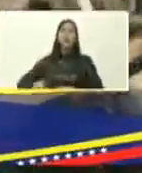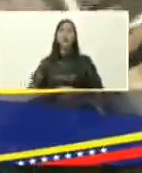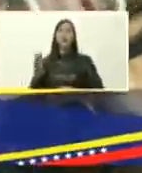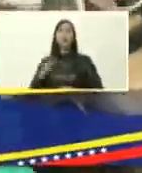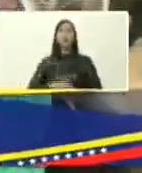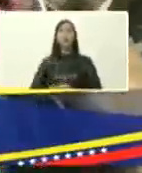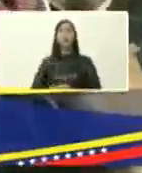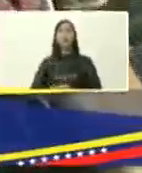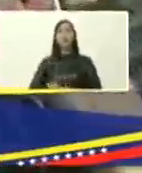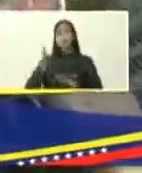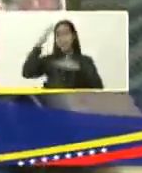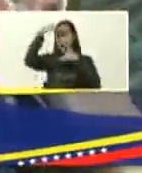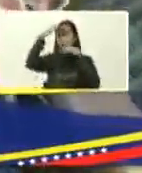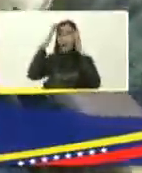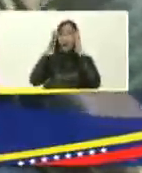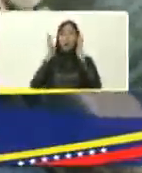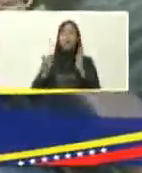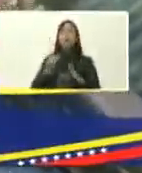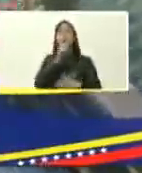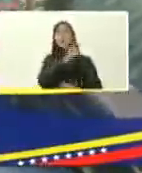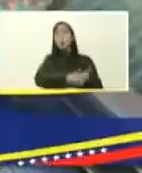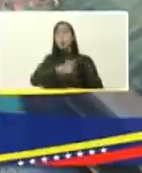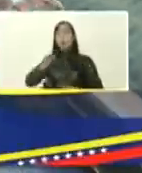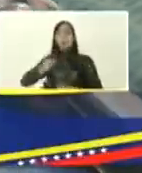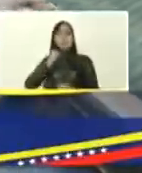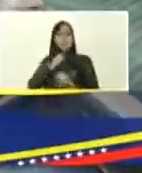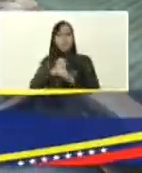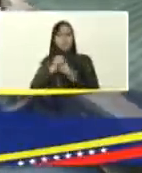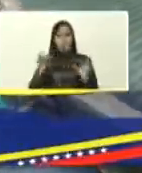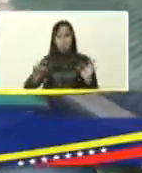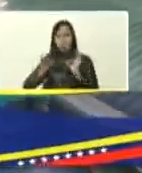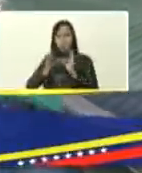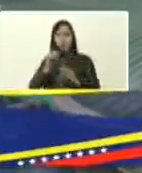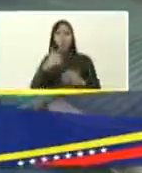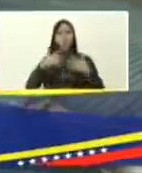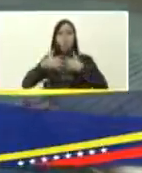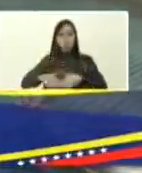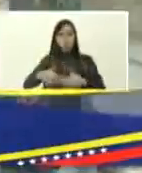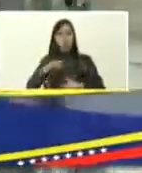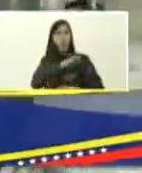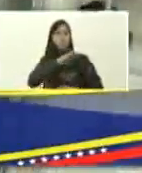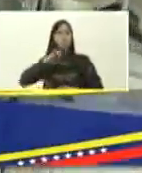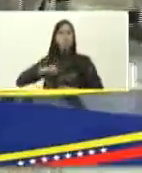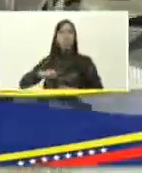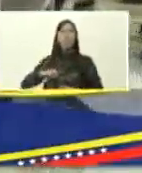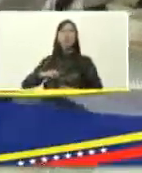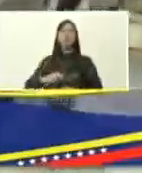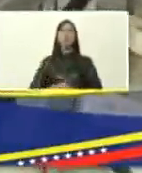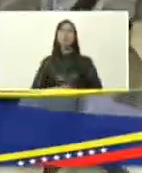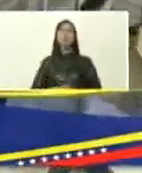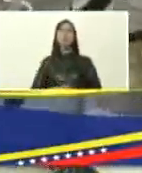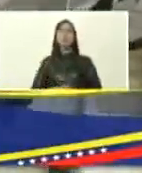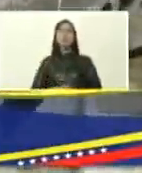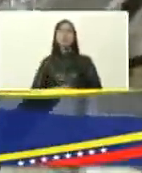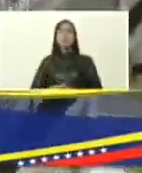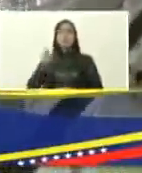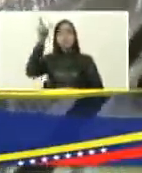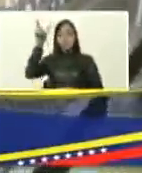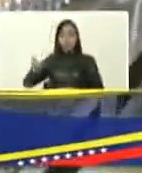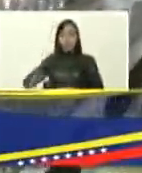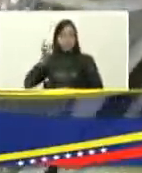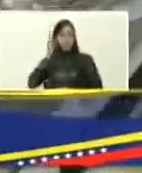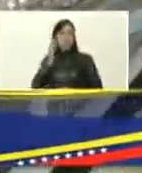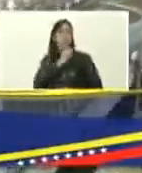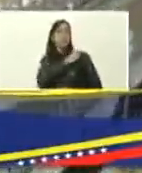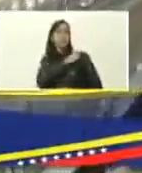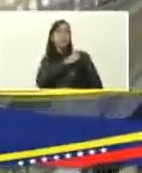producción, atendiendo a los pescadores y haciendo alianzas con la empresa privada. Queremos que la compañera Alice García, gerente de la planta